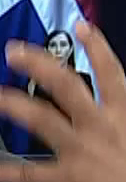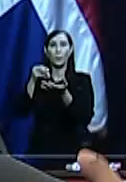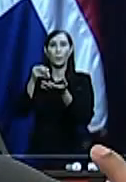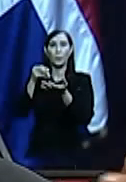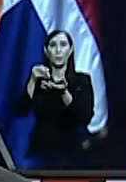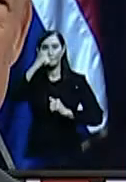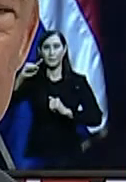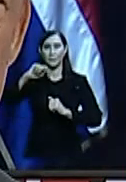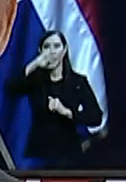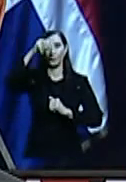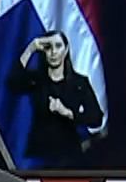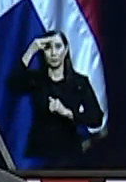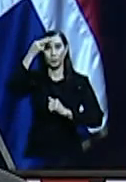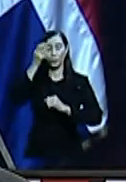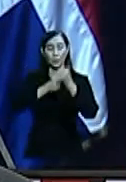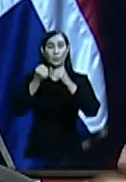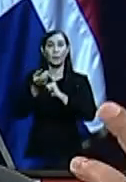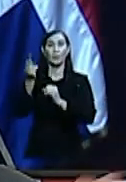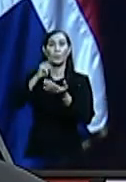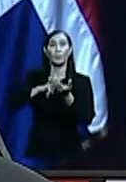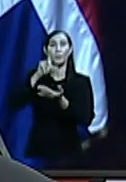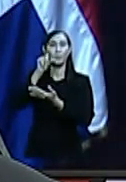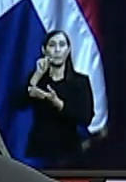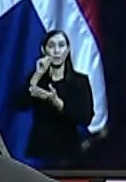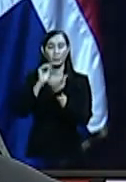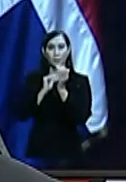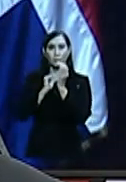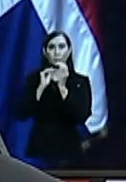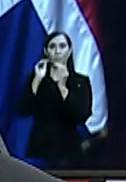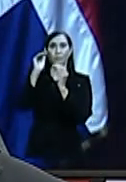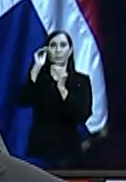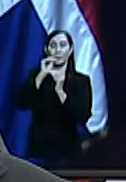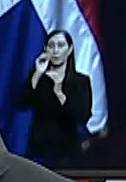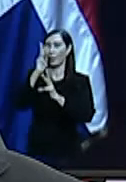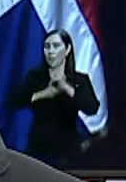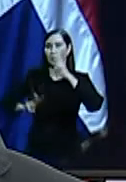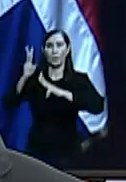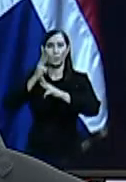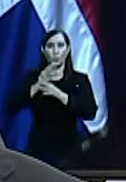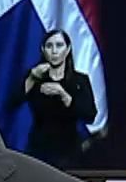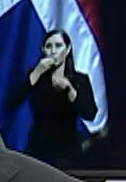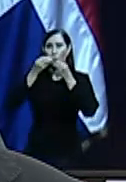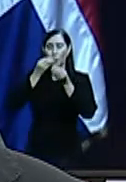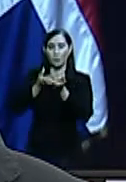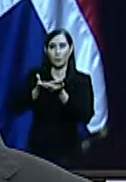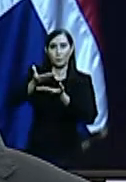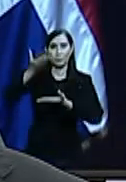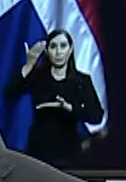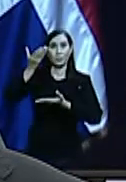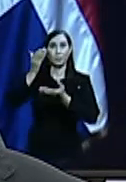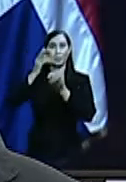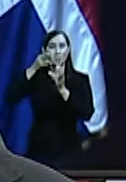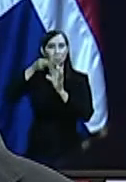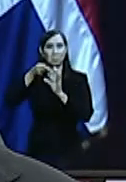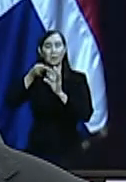No puede cargar más Haití. Que la comunidad internacional, comenzando por Estados Unidos, tiene que jugar un rol de